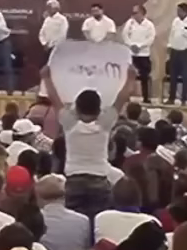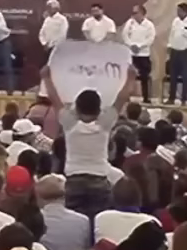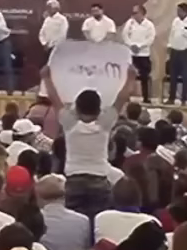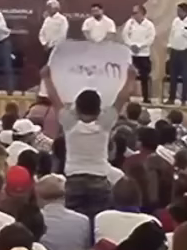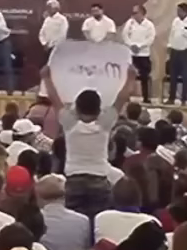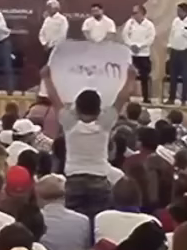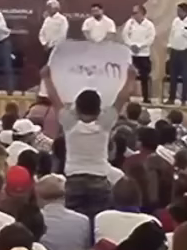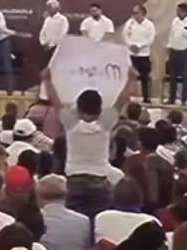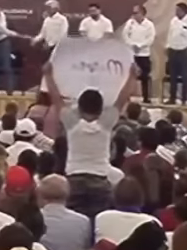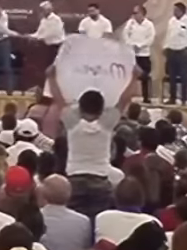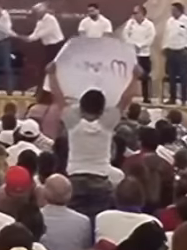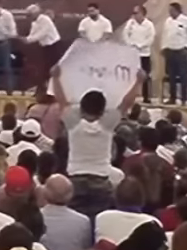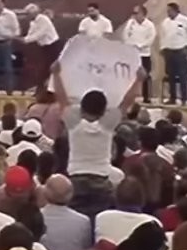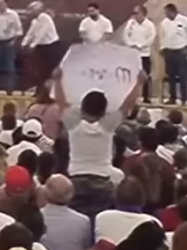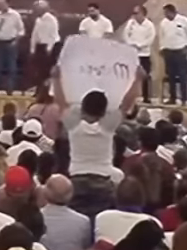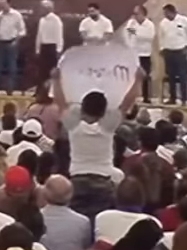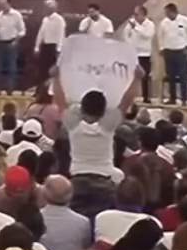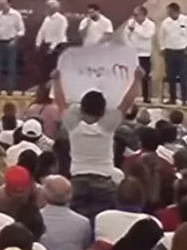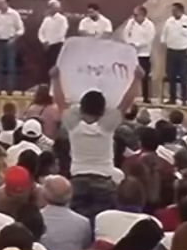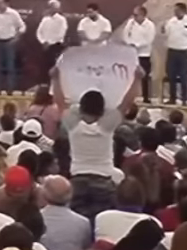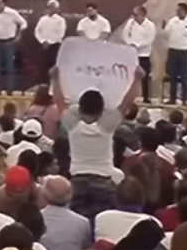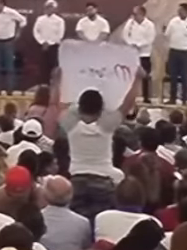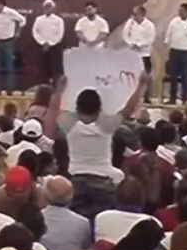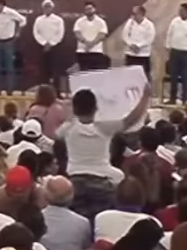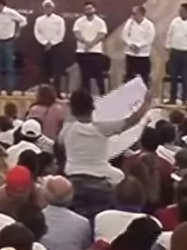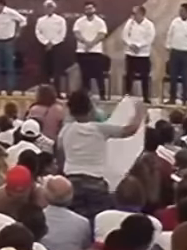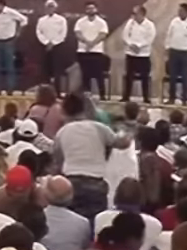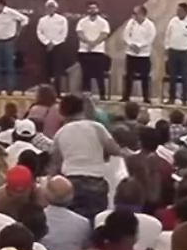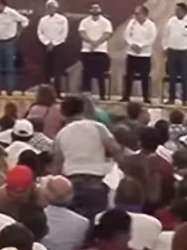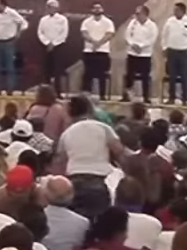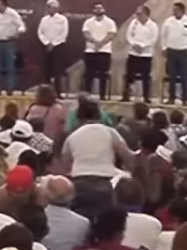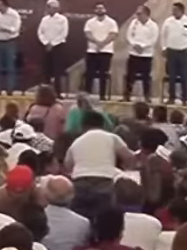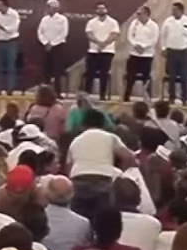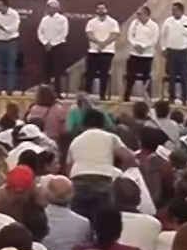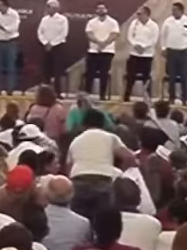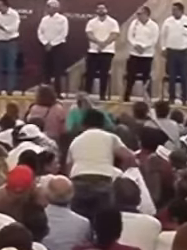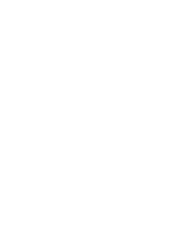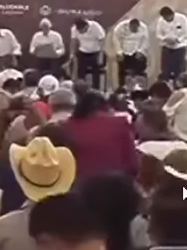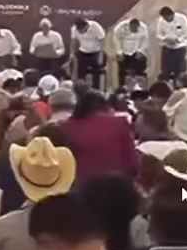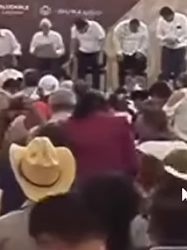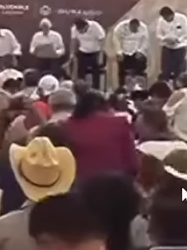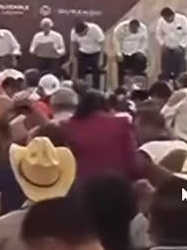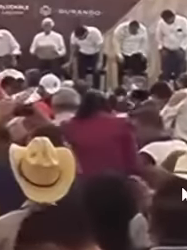no fue mentira. El mensaje de la virtual presidenta electa de los Estados Unidos Mexicanos.